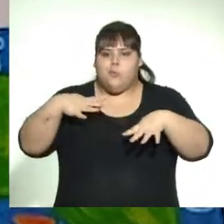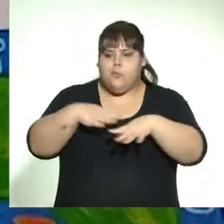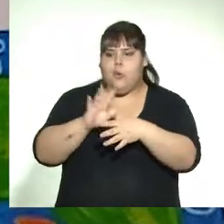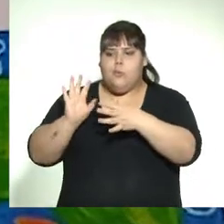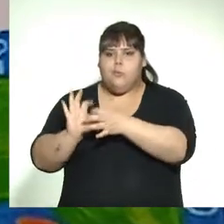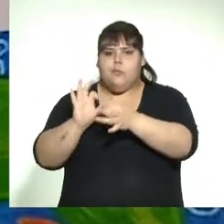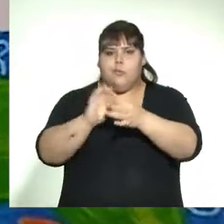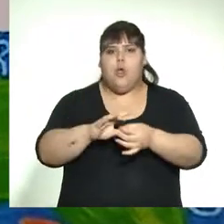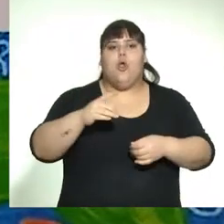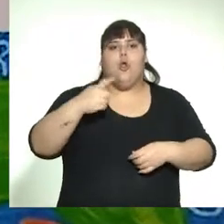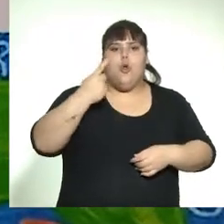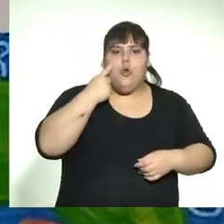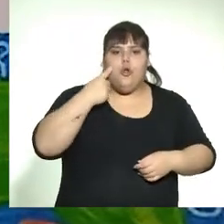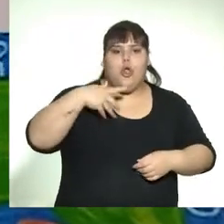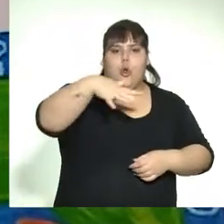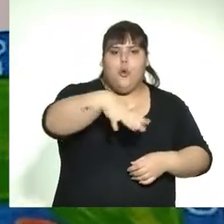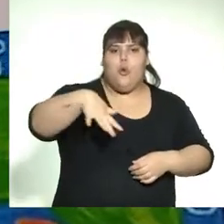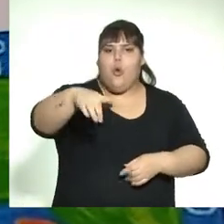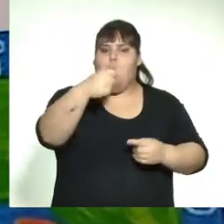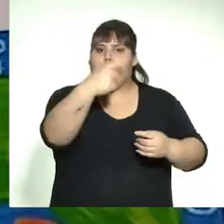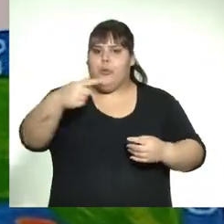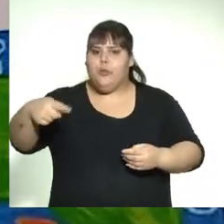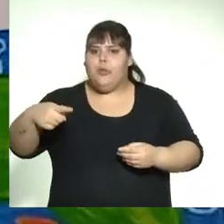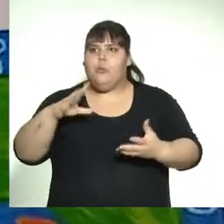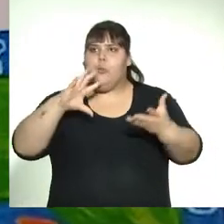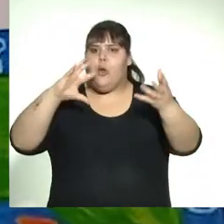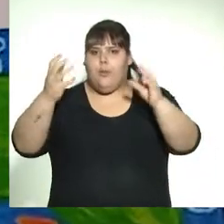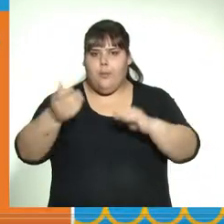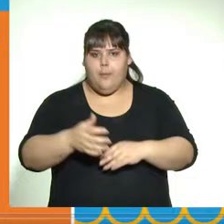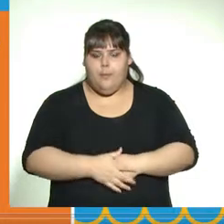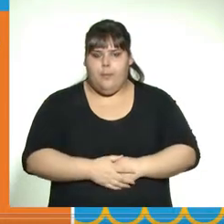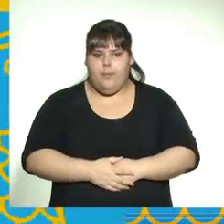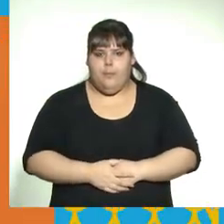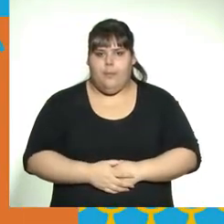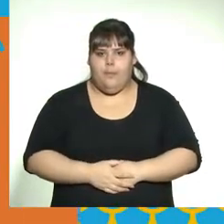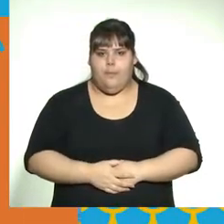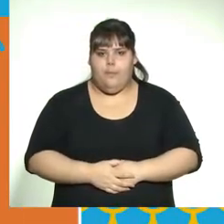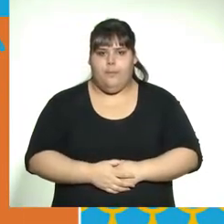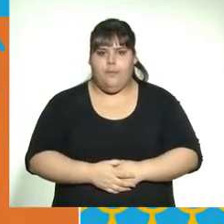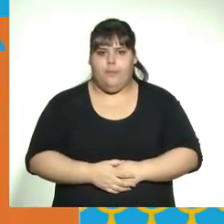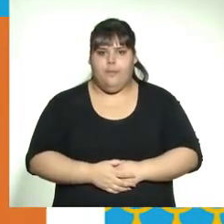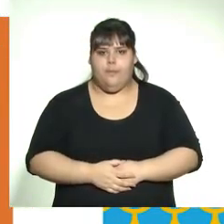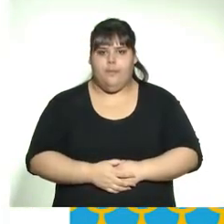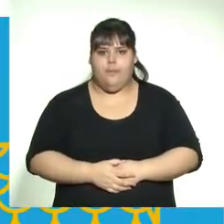y conocer las realidades ambientales de distintos lugares de la provincia.